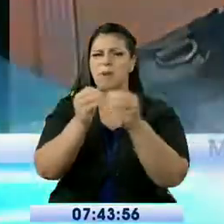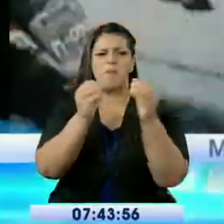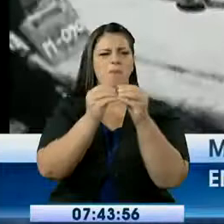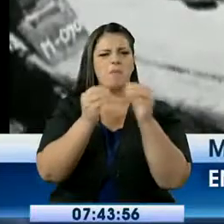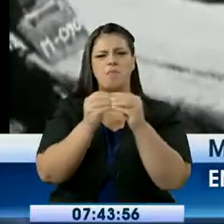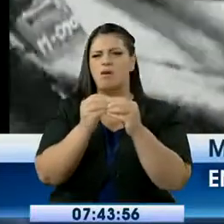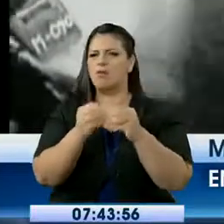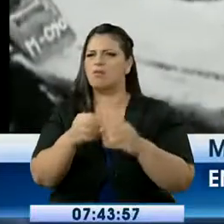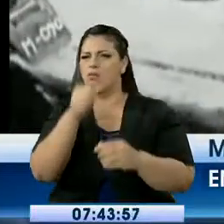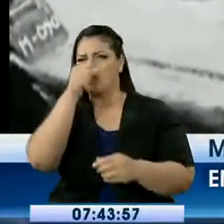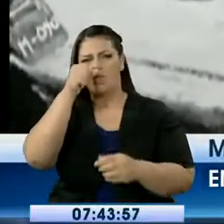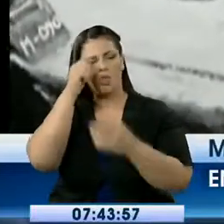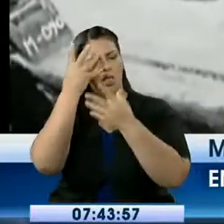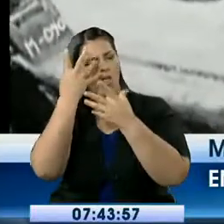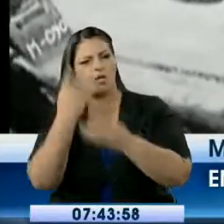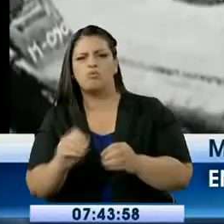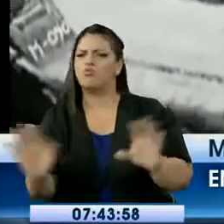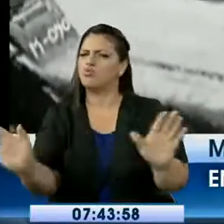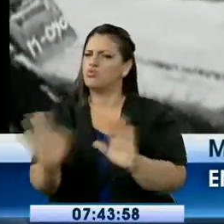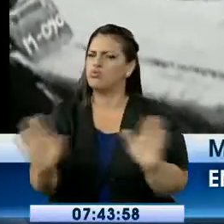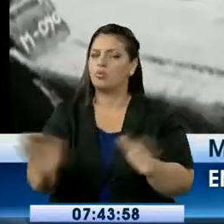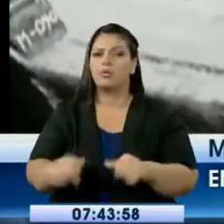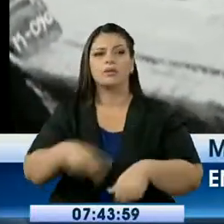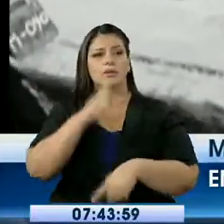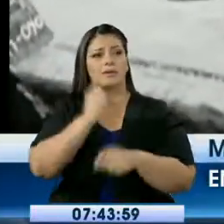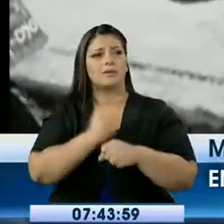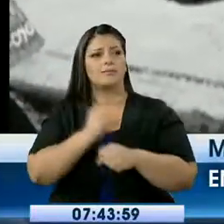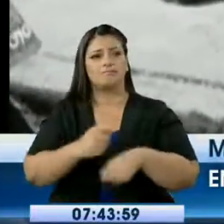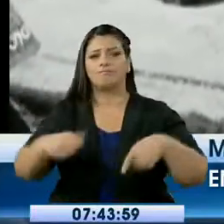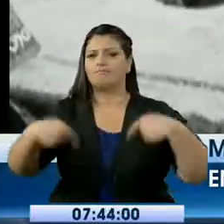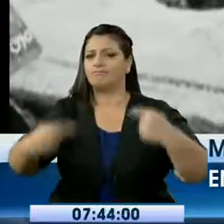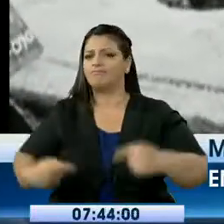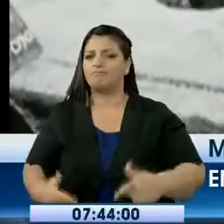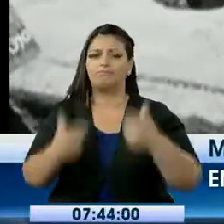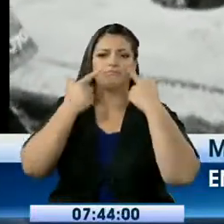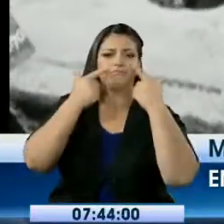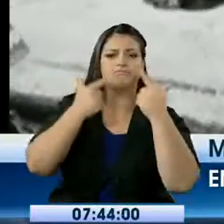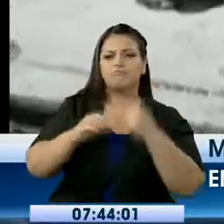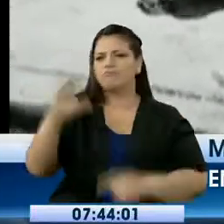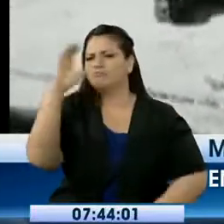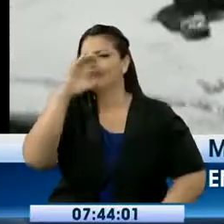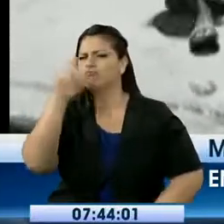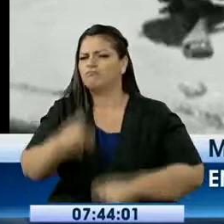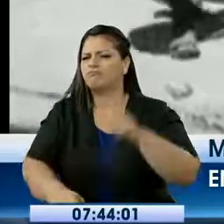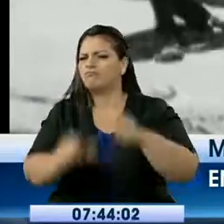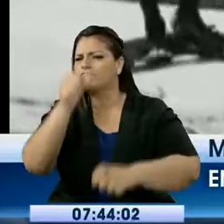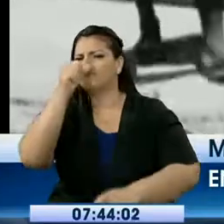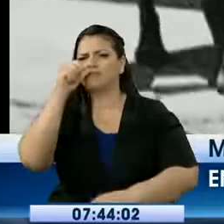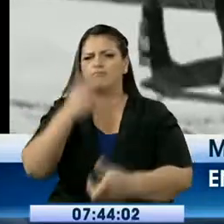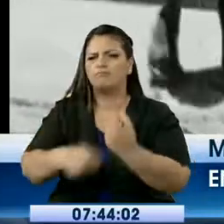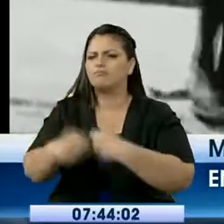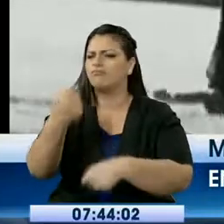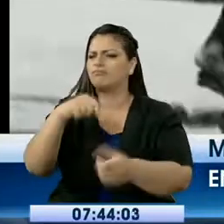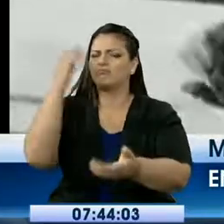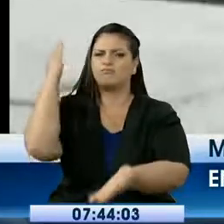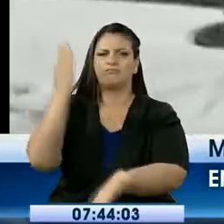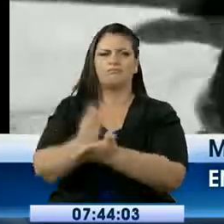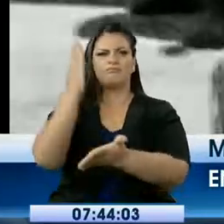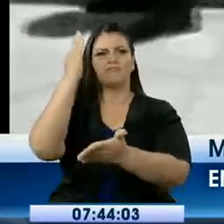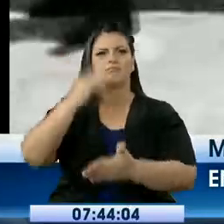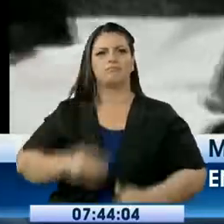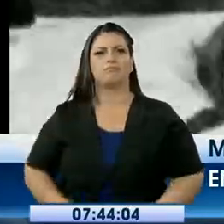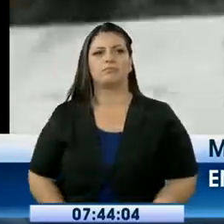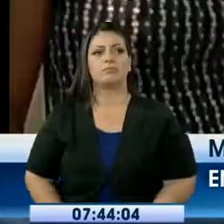drogas, ya que nosotros estamos trabajando a diario para erradicar en su gran mayoría lo que es el consumo de drogas. Además,